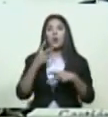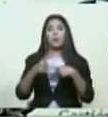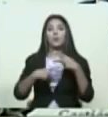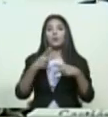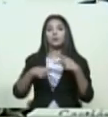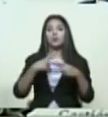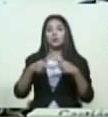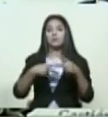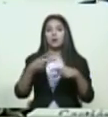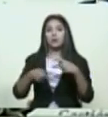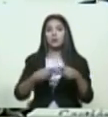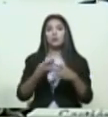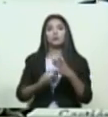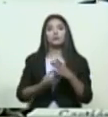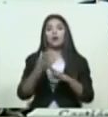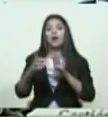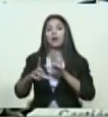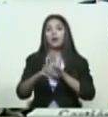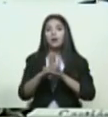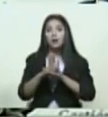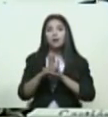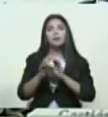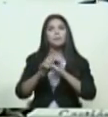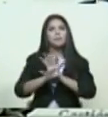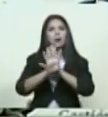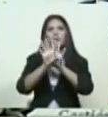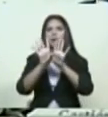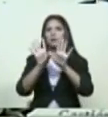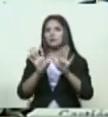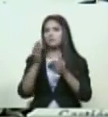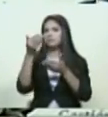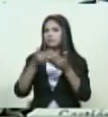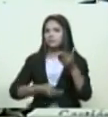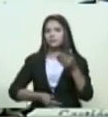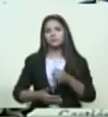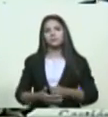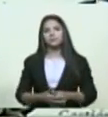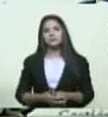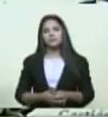procedimiento conforme a la ley de la manera más expedita.